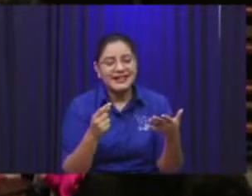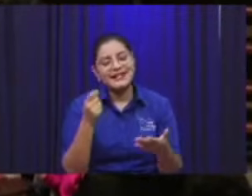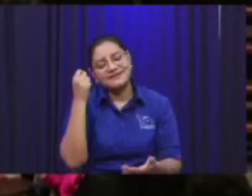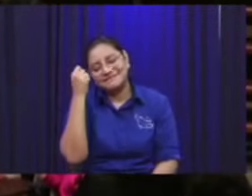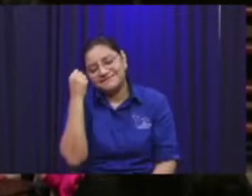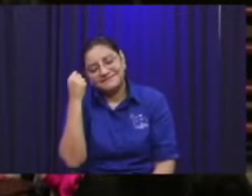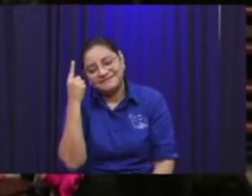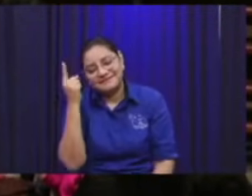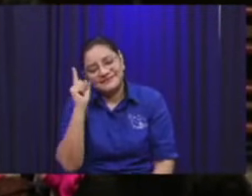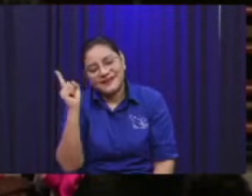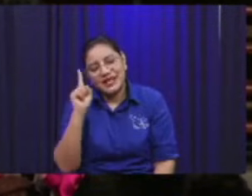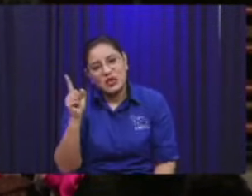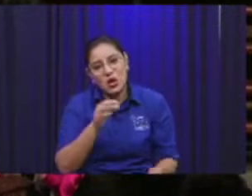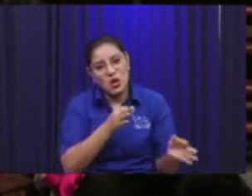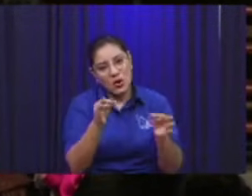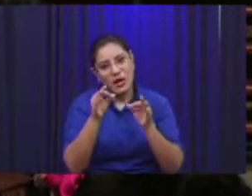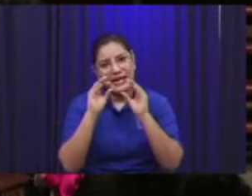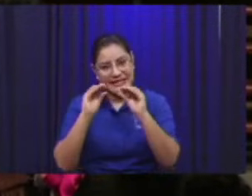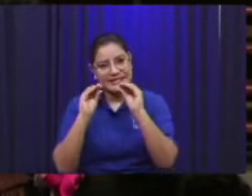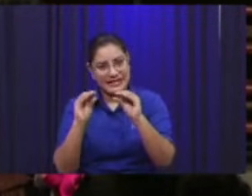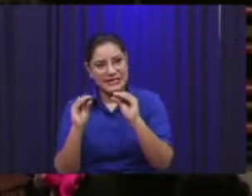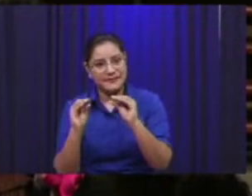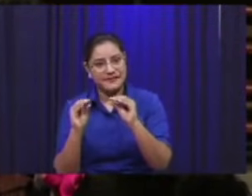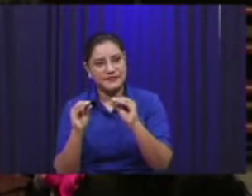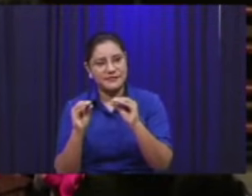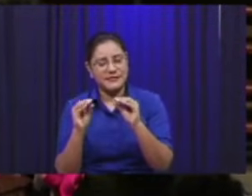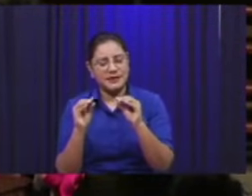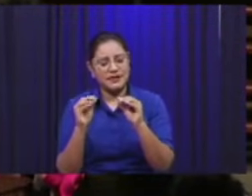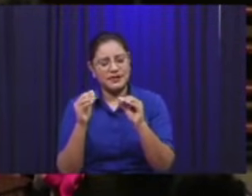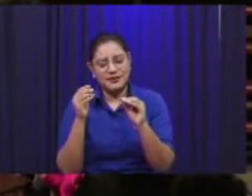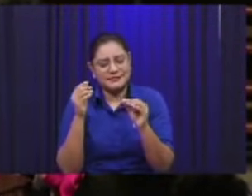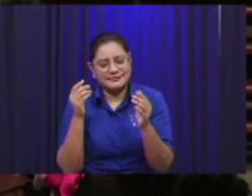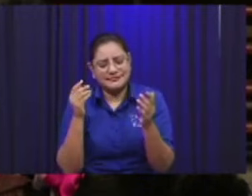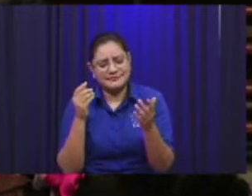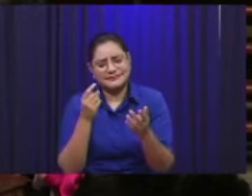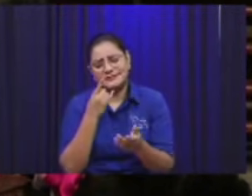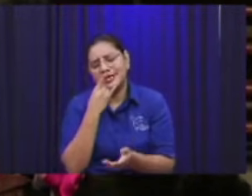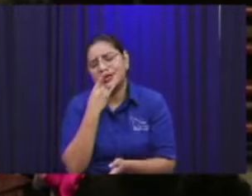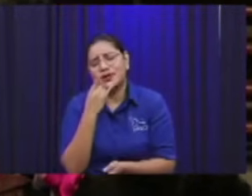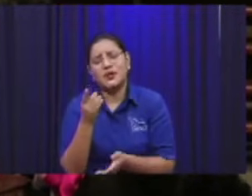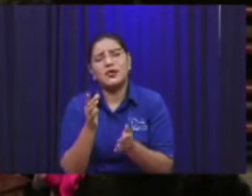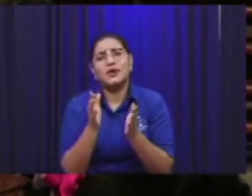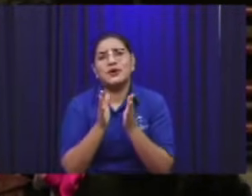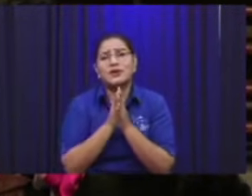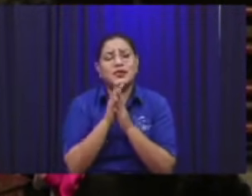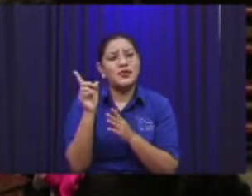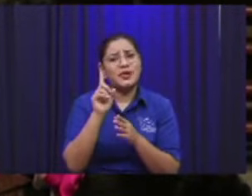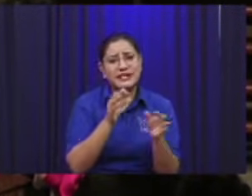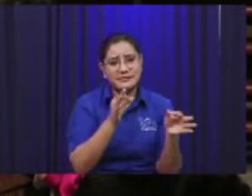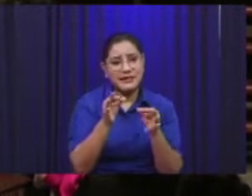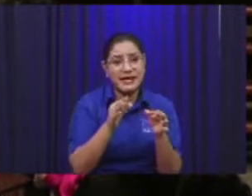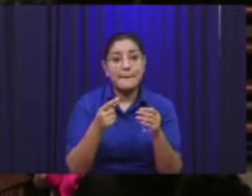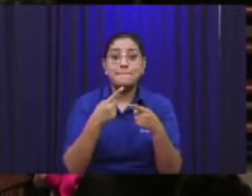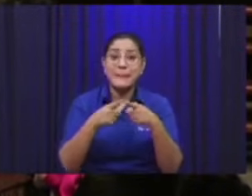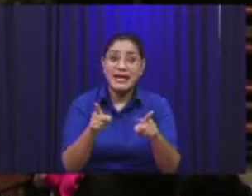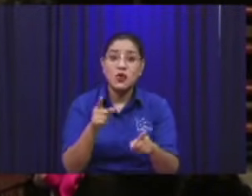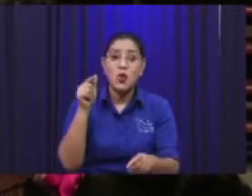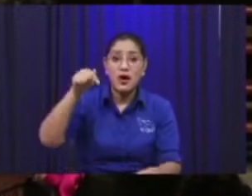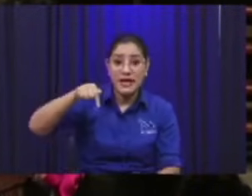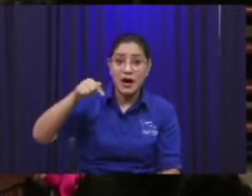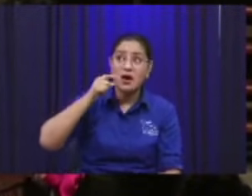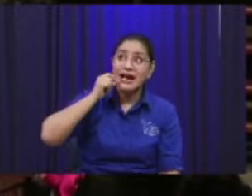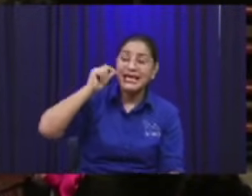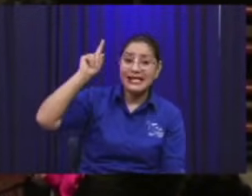estos versículos a veces uno pasa de noche vas de iu sino que barbarie' a esto entonces que el señor ahora